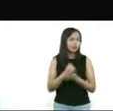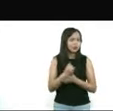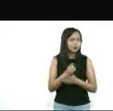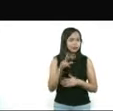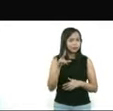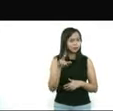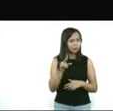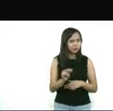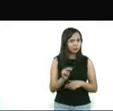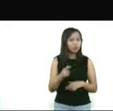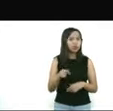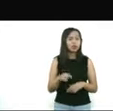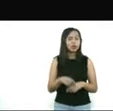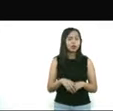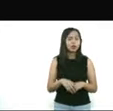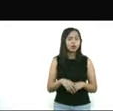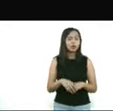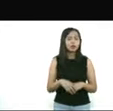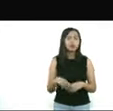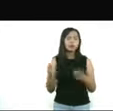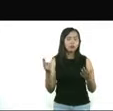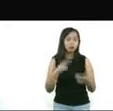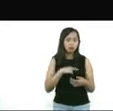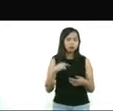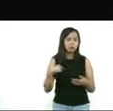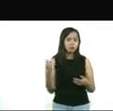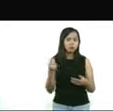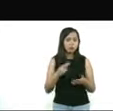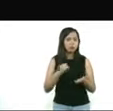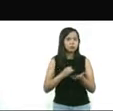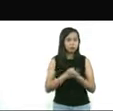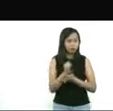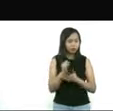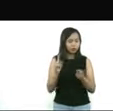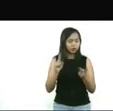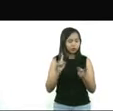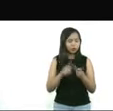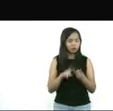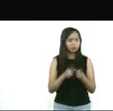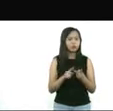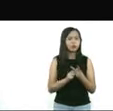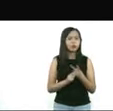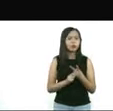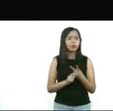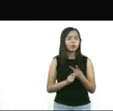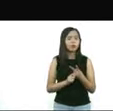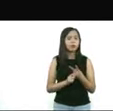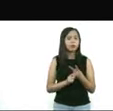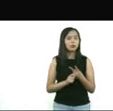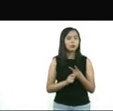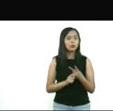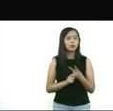nosotros y que ellos decidan además por nosotros. En segundo lugar, porque